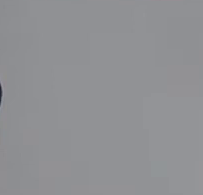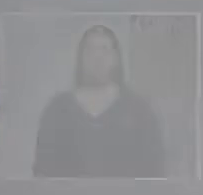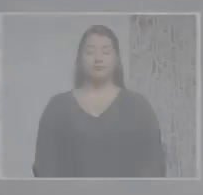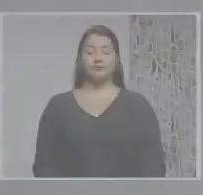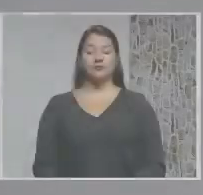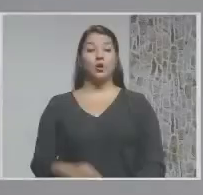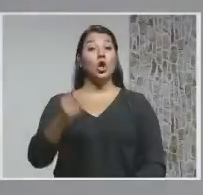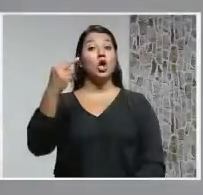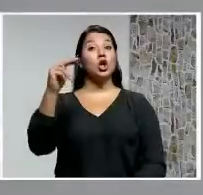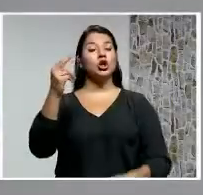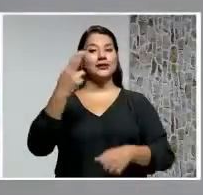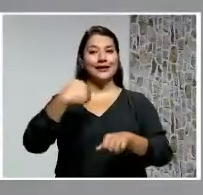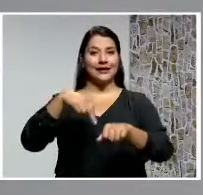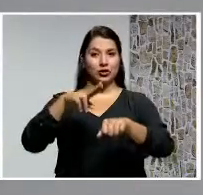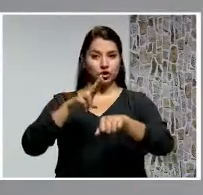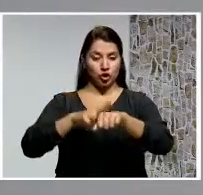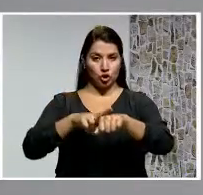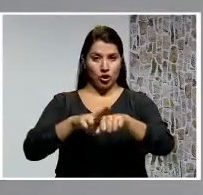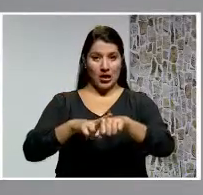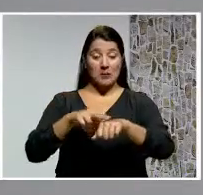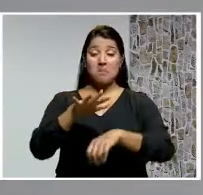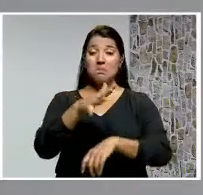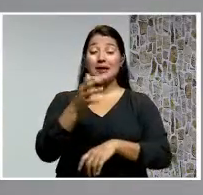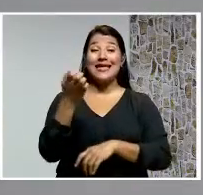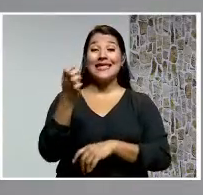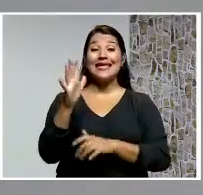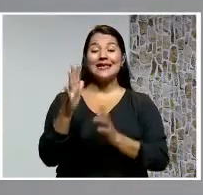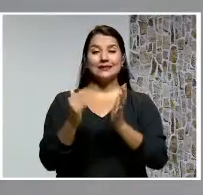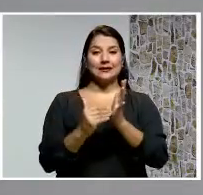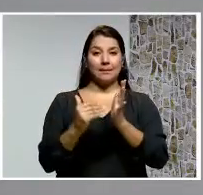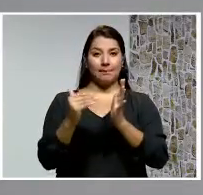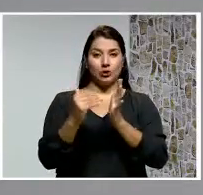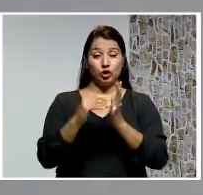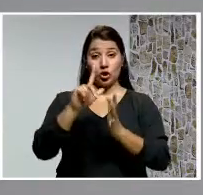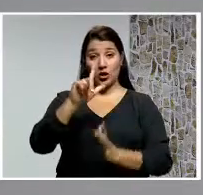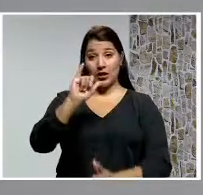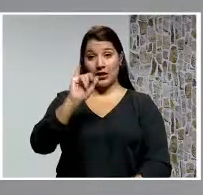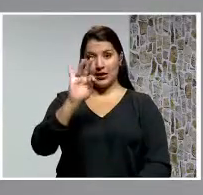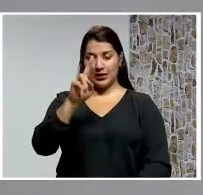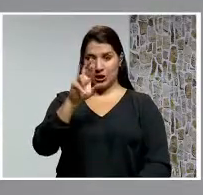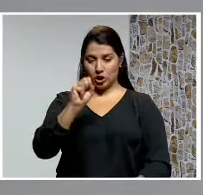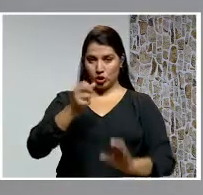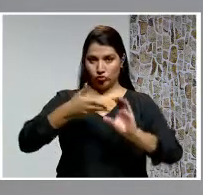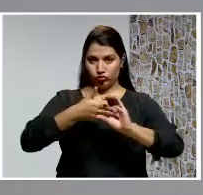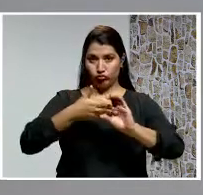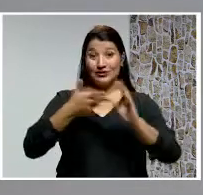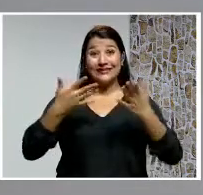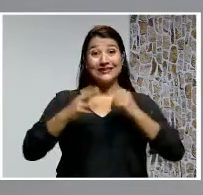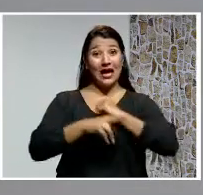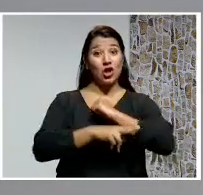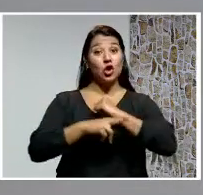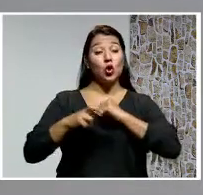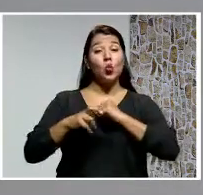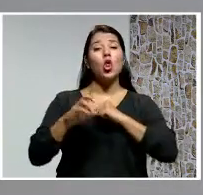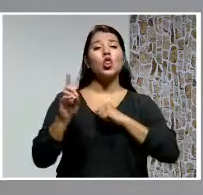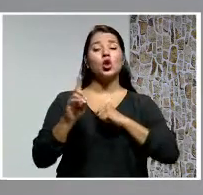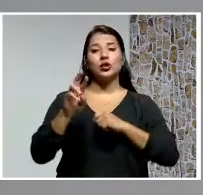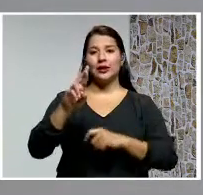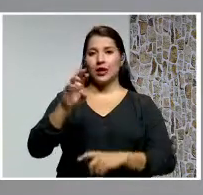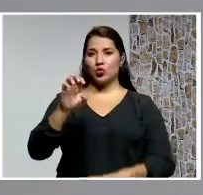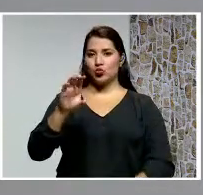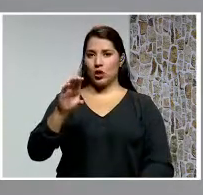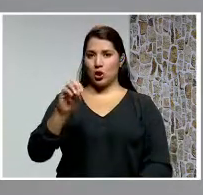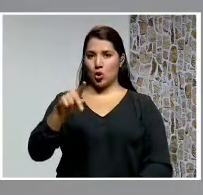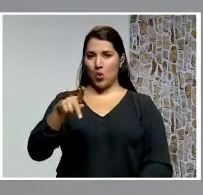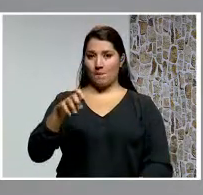Y en las noticias nacionales, más de 15 millones de litros de combustible se han robado del poliducto de Recope desde